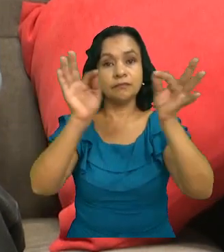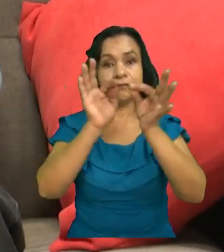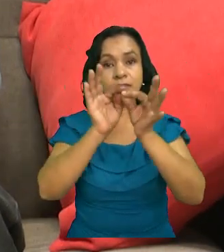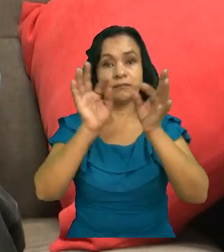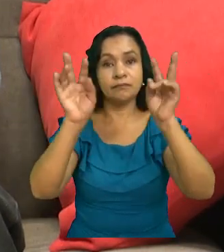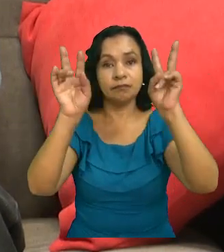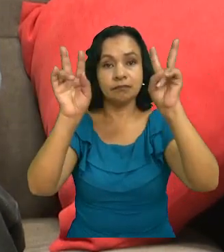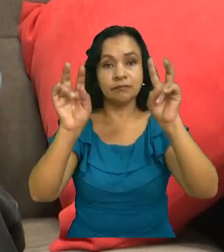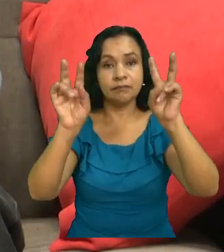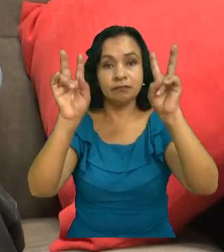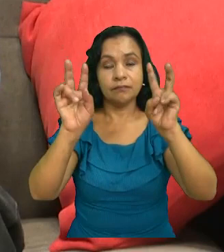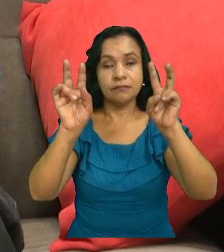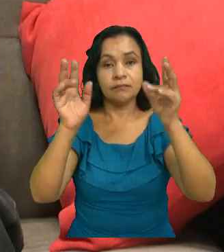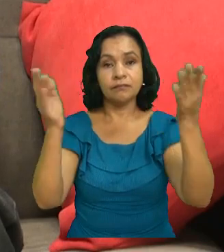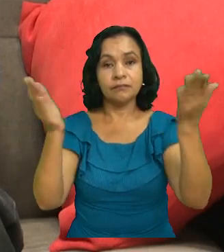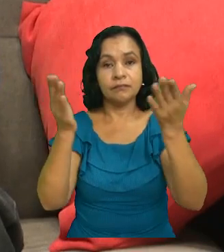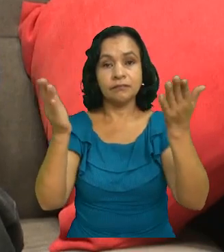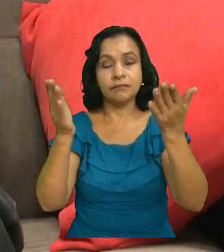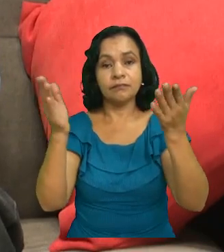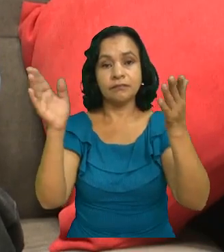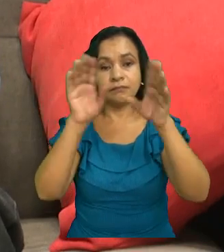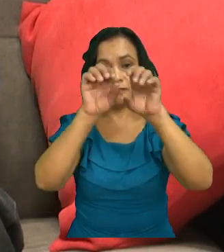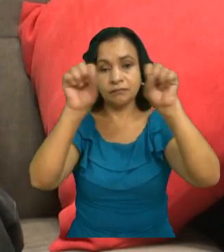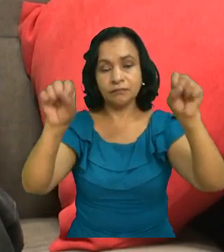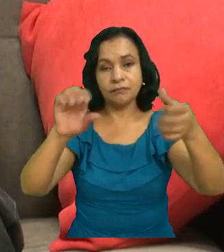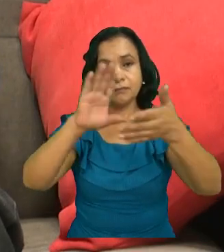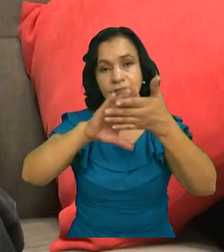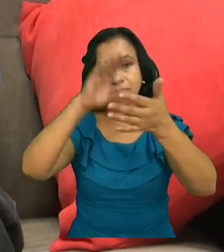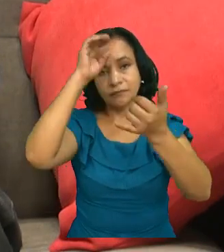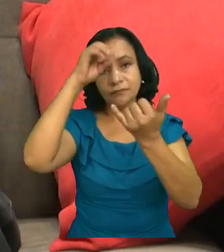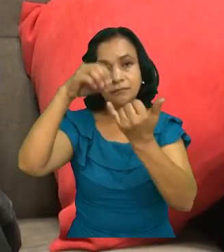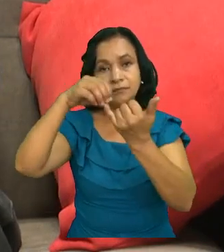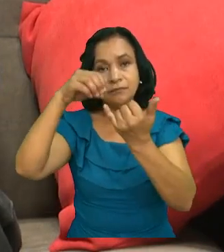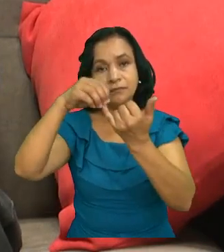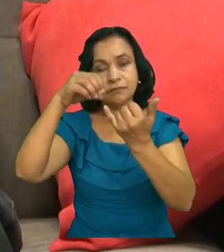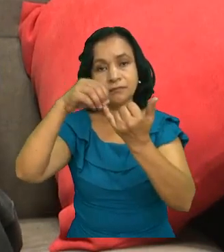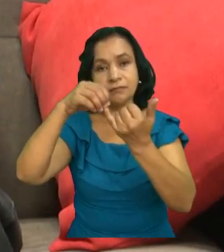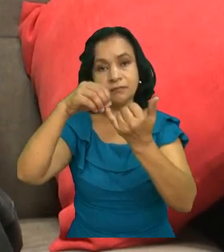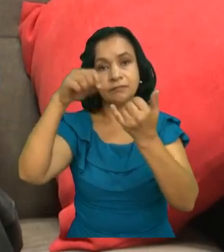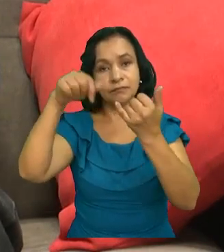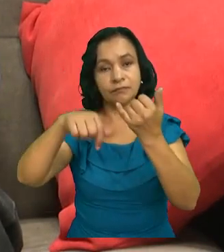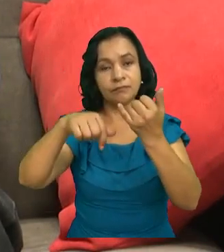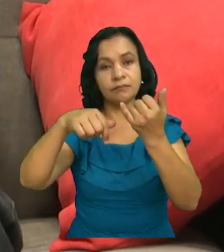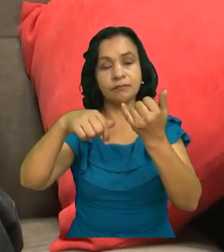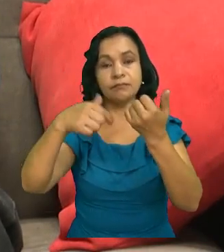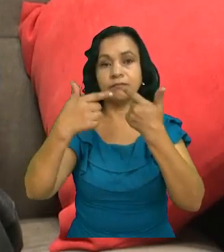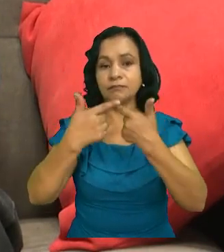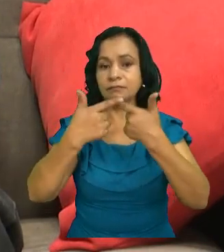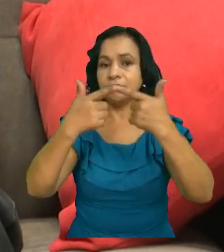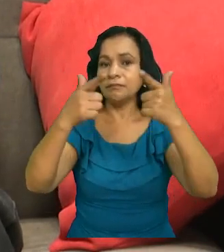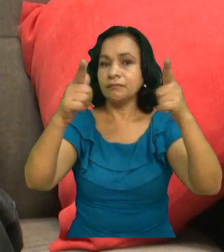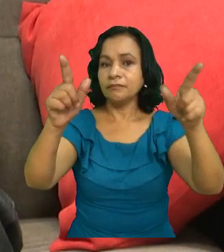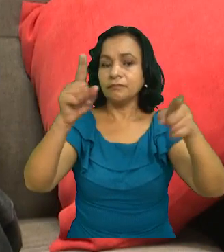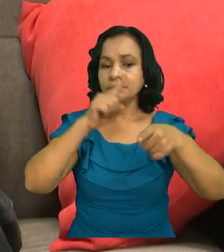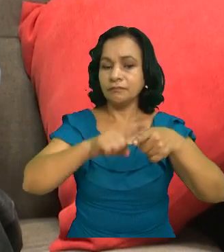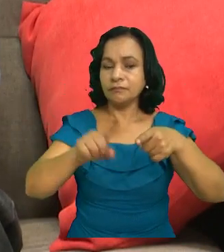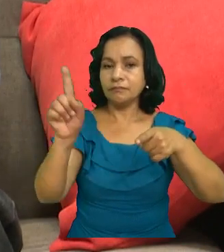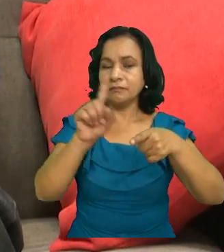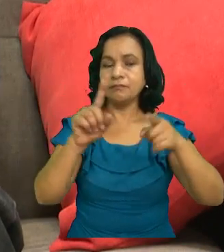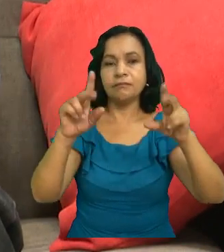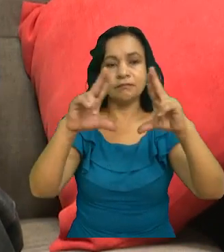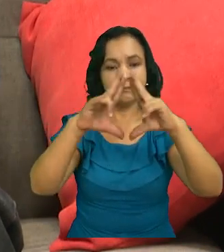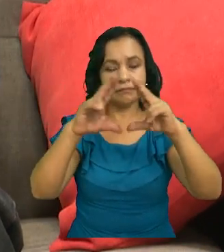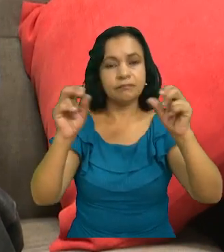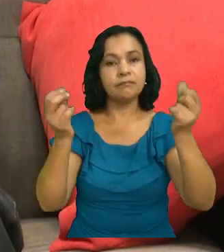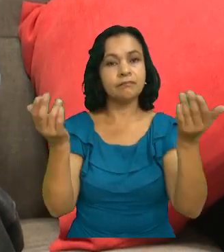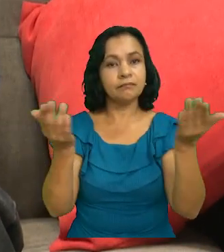caso sobre la importancia de la capacitación y la educación técnica y tecnológica gratuita que vive el pueblo nicaragüense